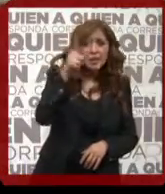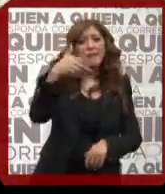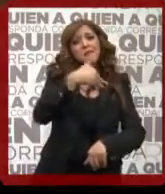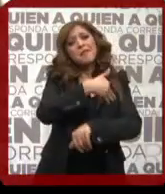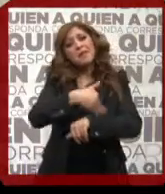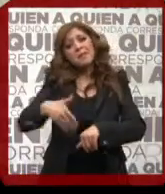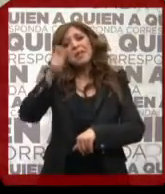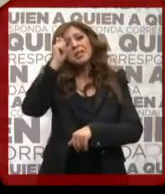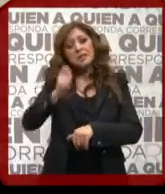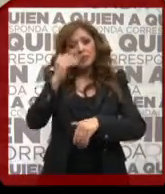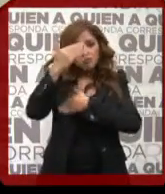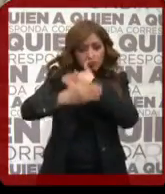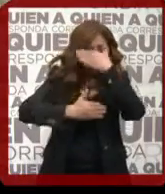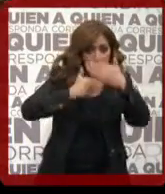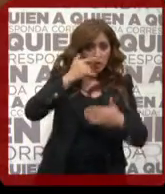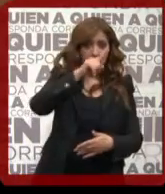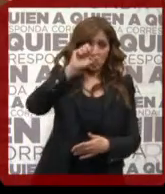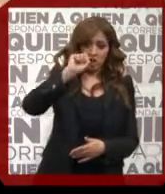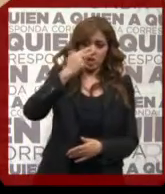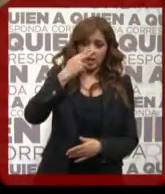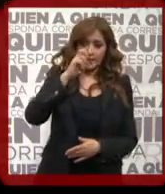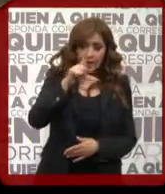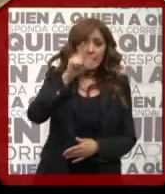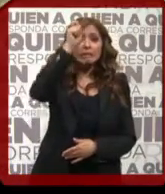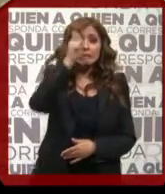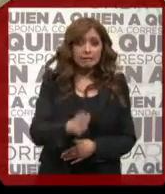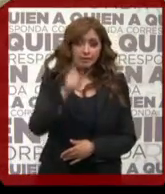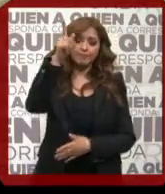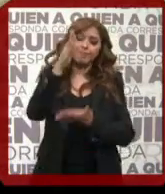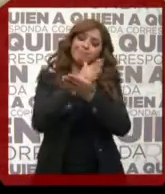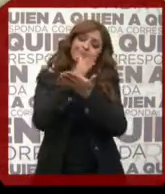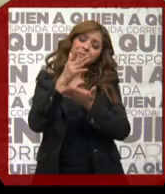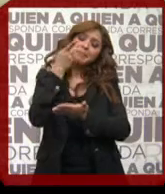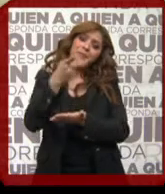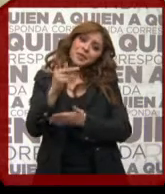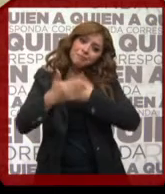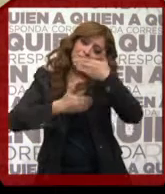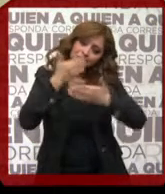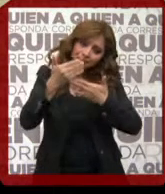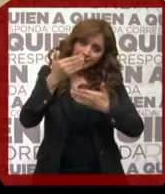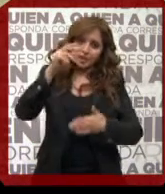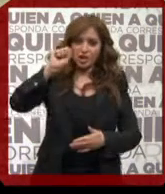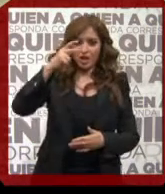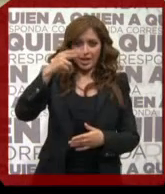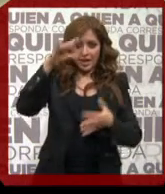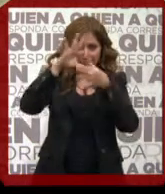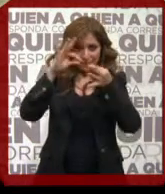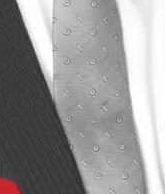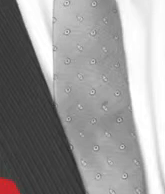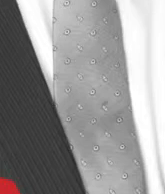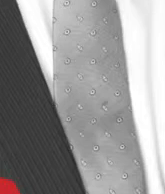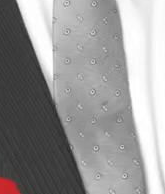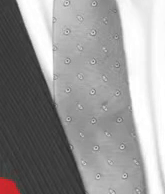adelante porque Chazelle, dicen, es una bendición. Sheila Martínez, a quien corresponda.